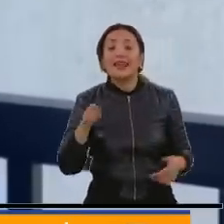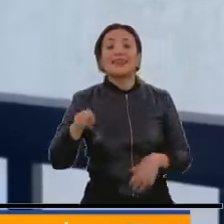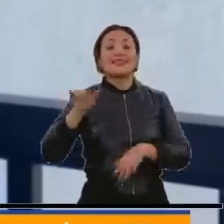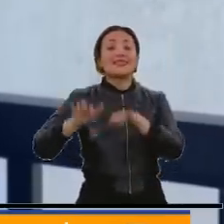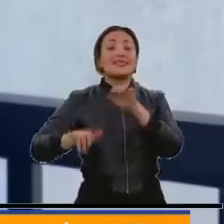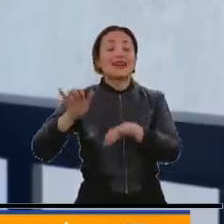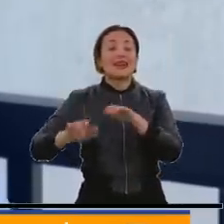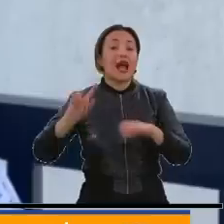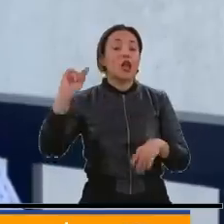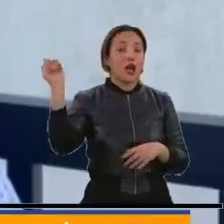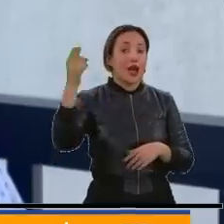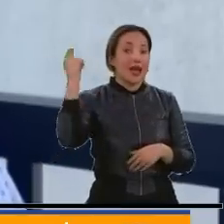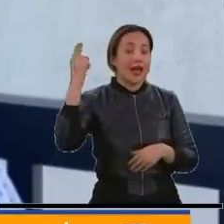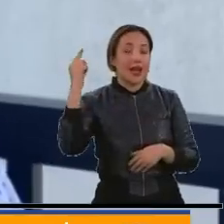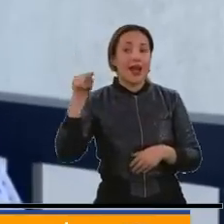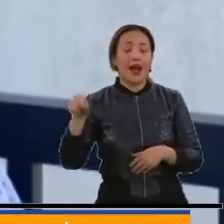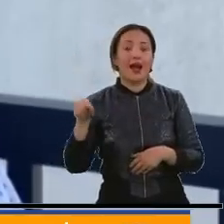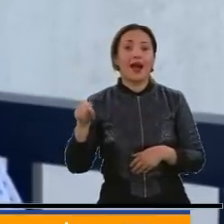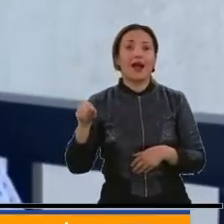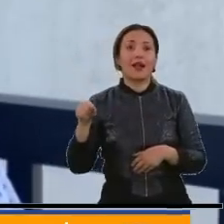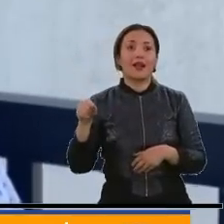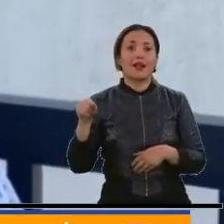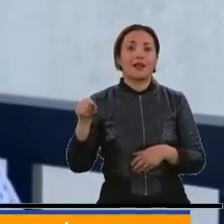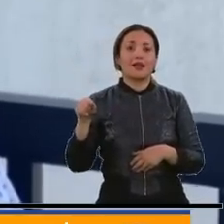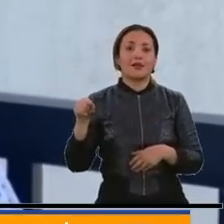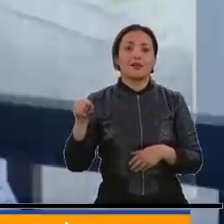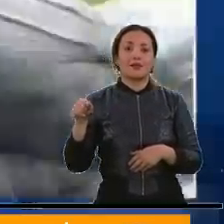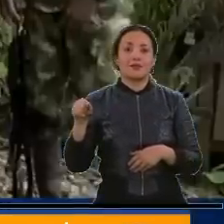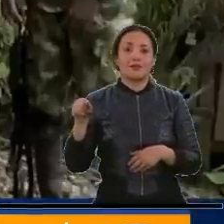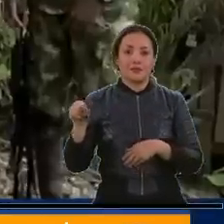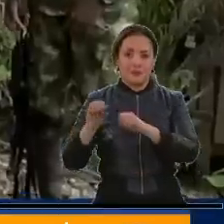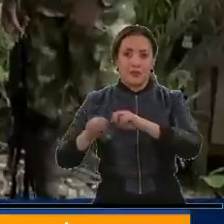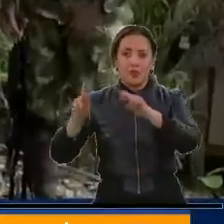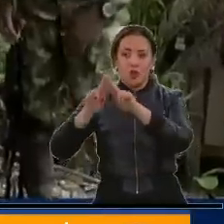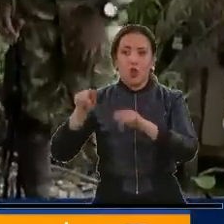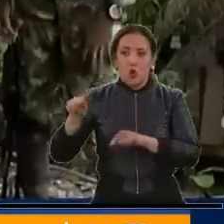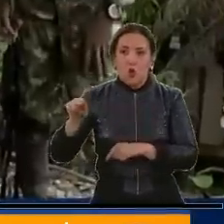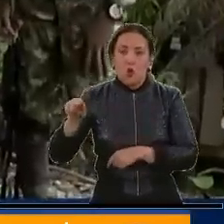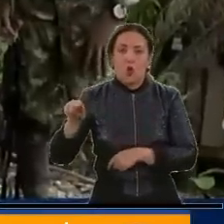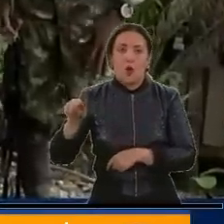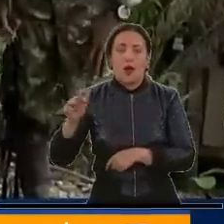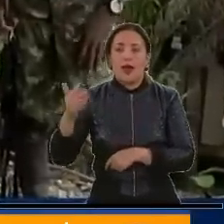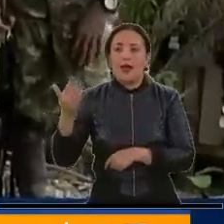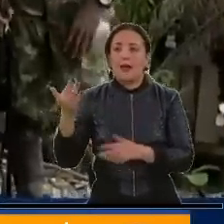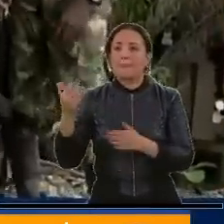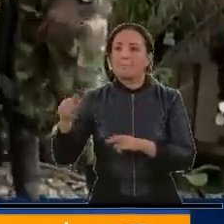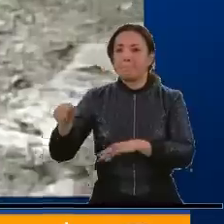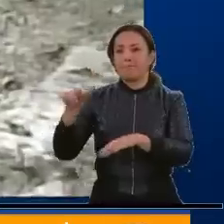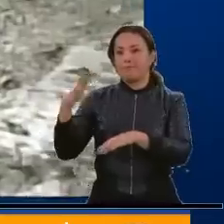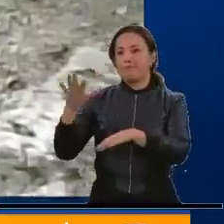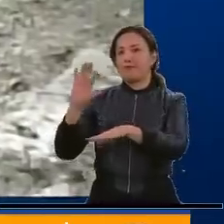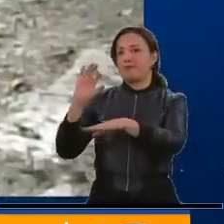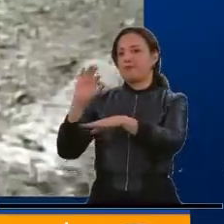general que tiene, digamos, es una entidad muy